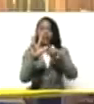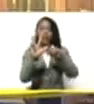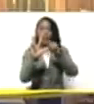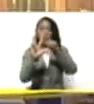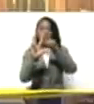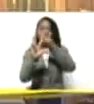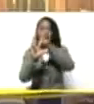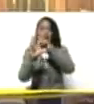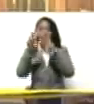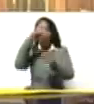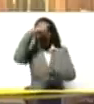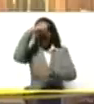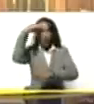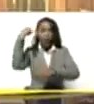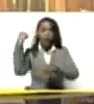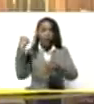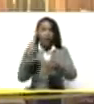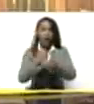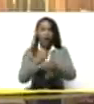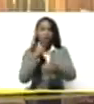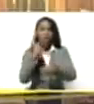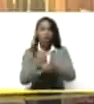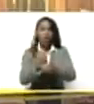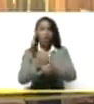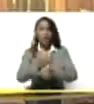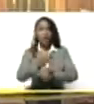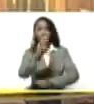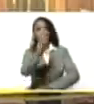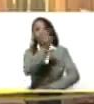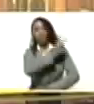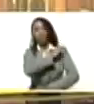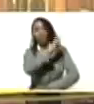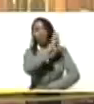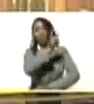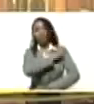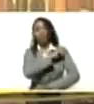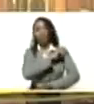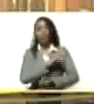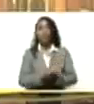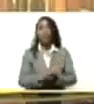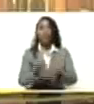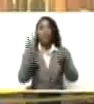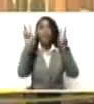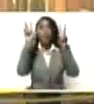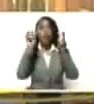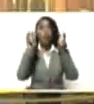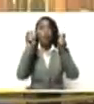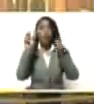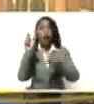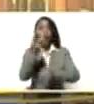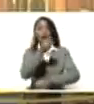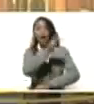que la oposición puso sobre la mesa a hacer las elecciones